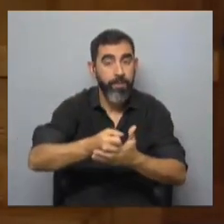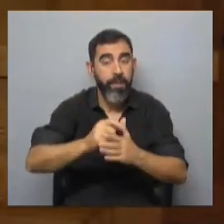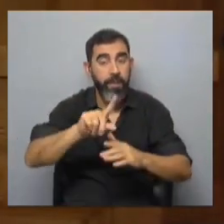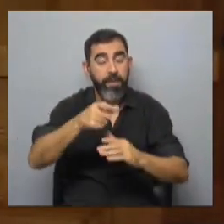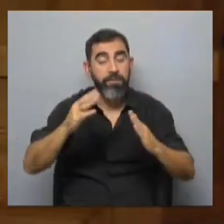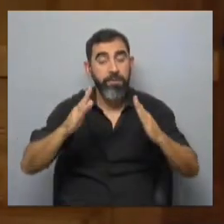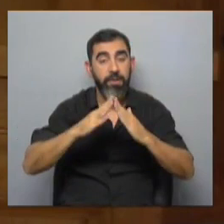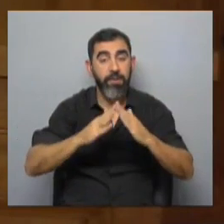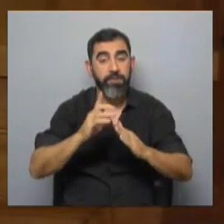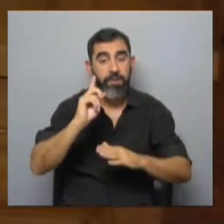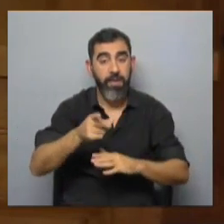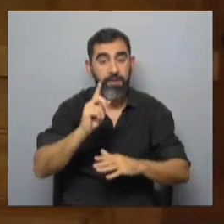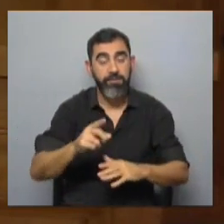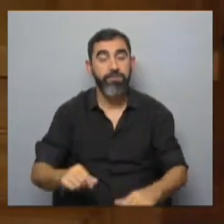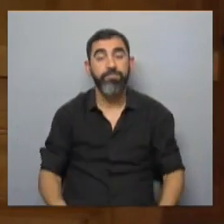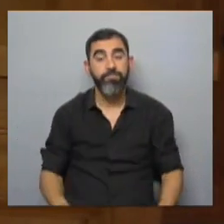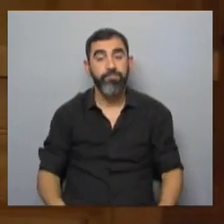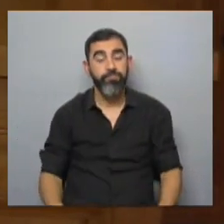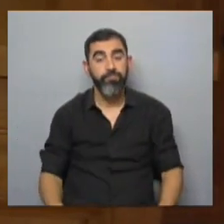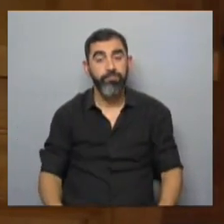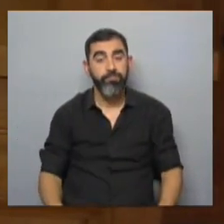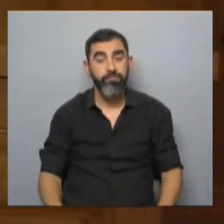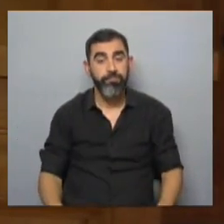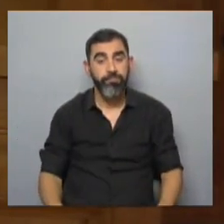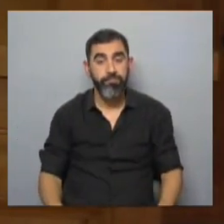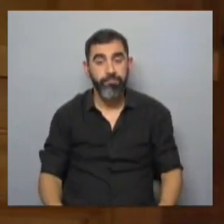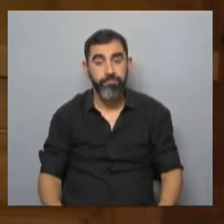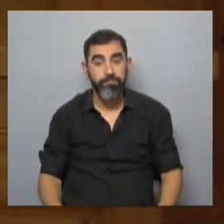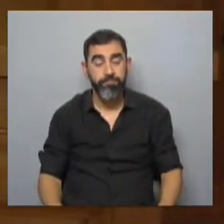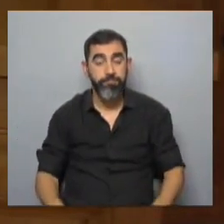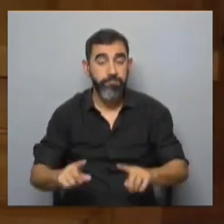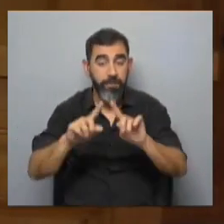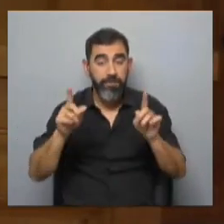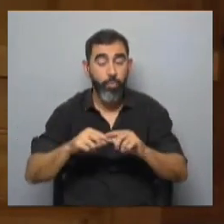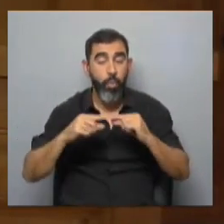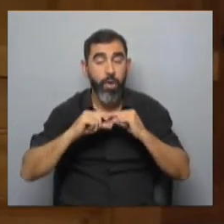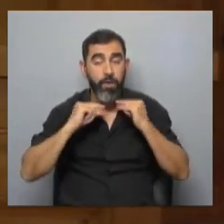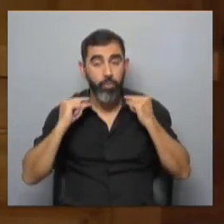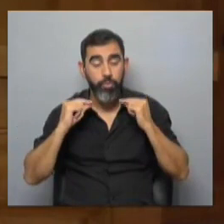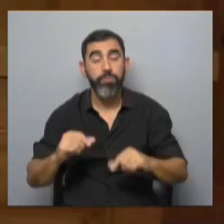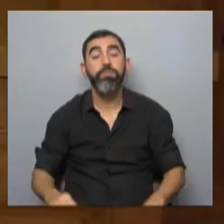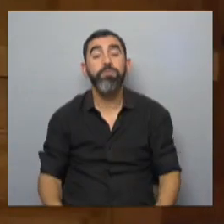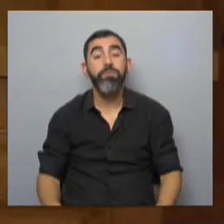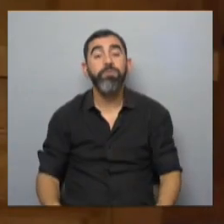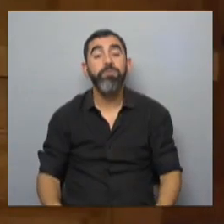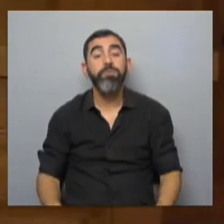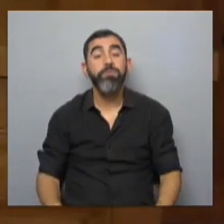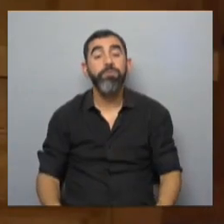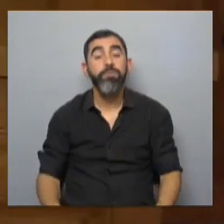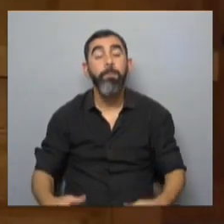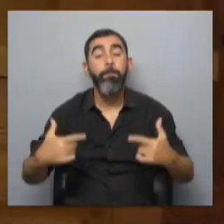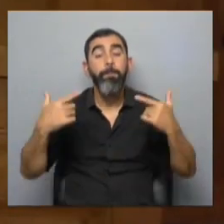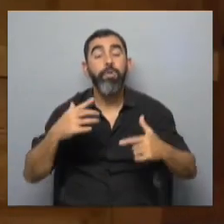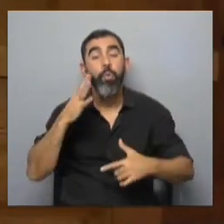ex mutualista Casa de Galicia, de los bienes de la ex mutualista Casa de Galicia, por parte del Círculo Círculo Católico. El